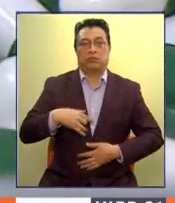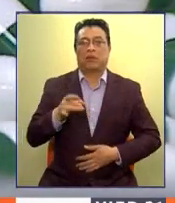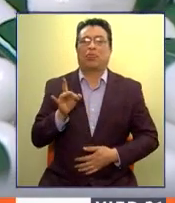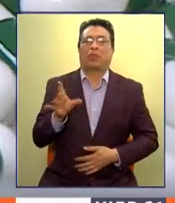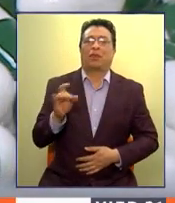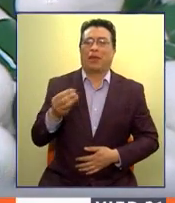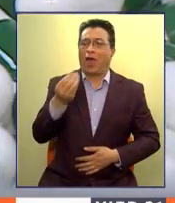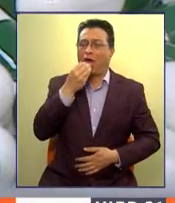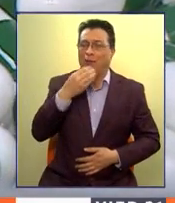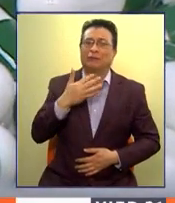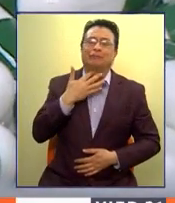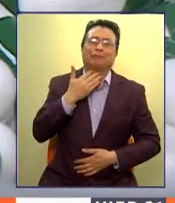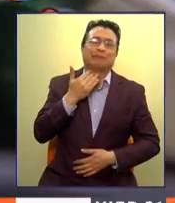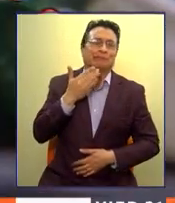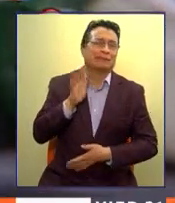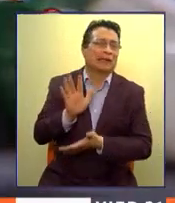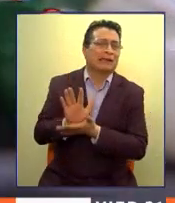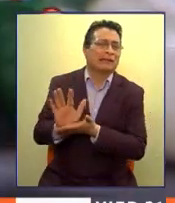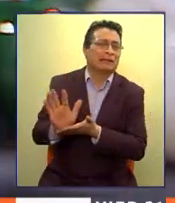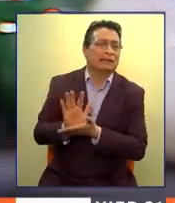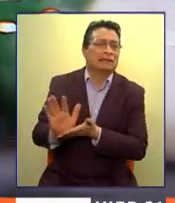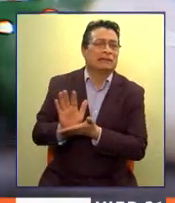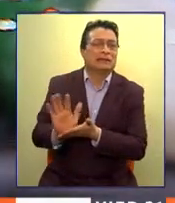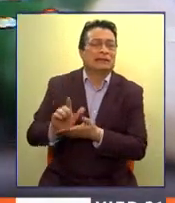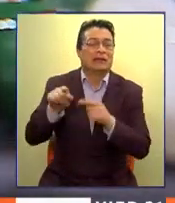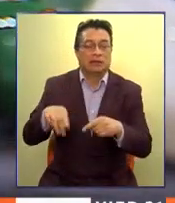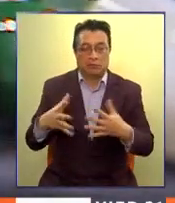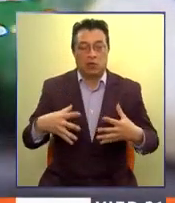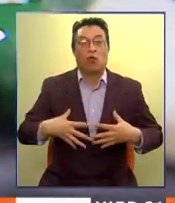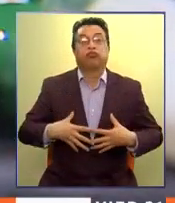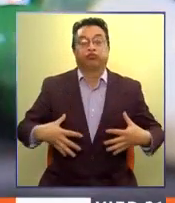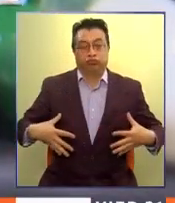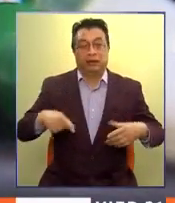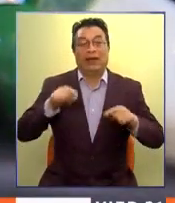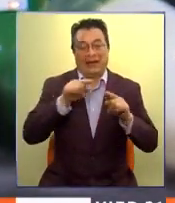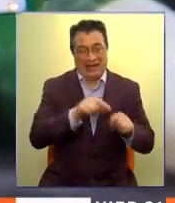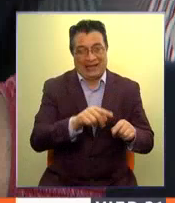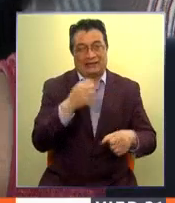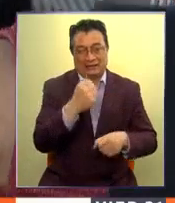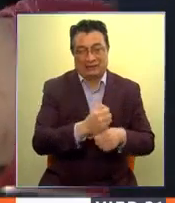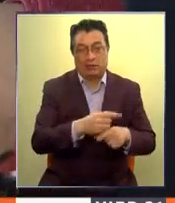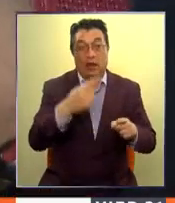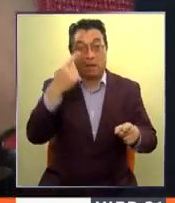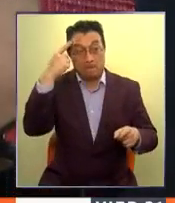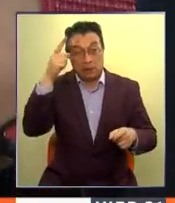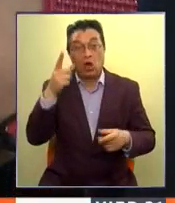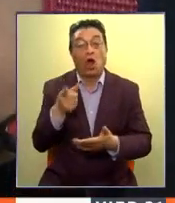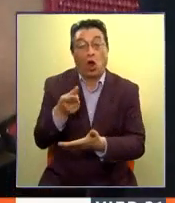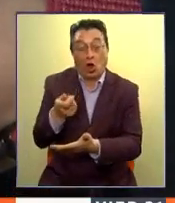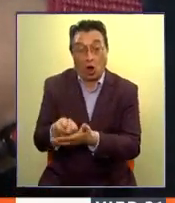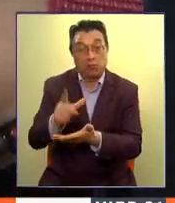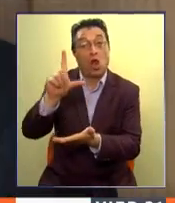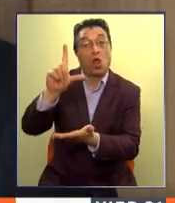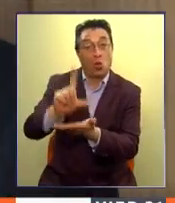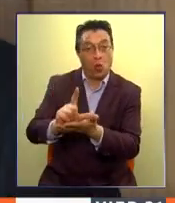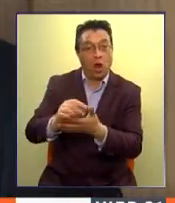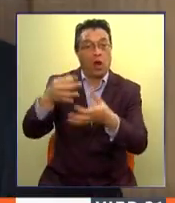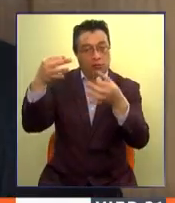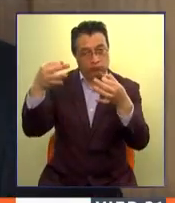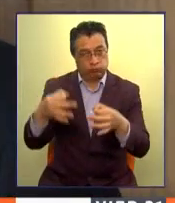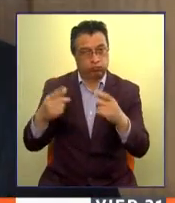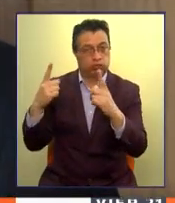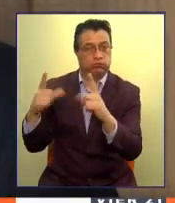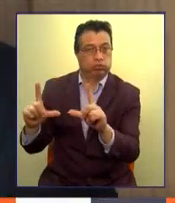y que en general es indicado para tratar la obesidad por lo mismo el llamado es adquirirlos en lugares establecidos en este